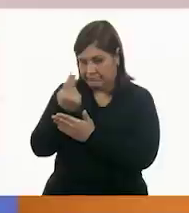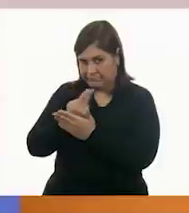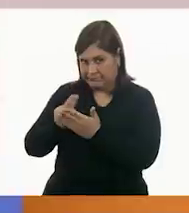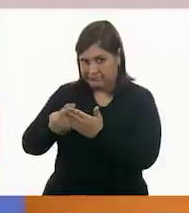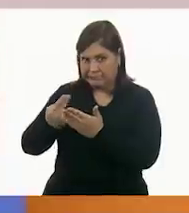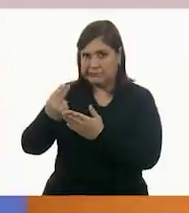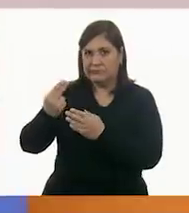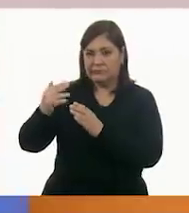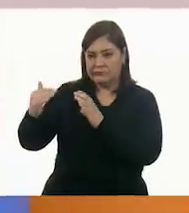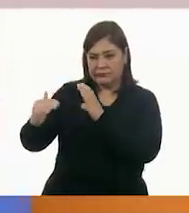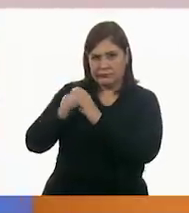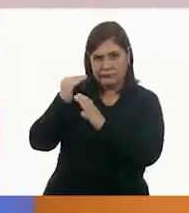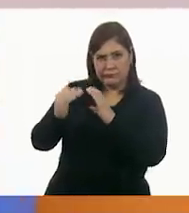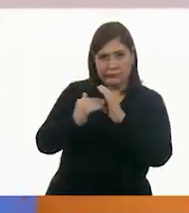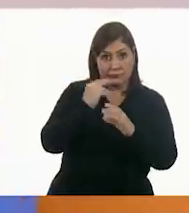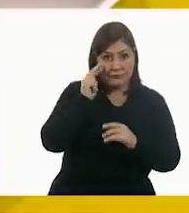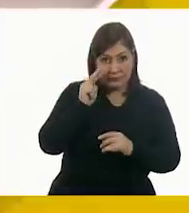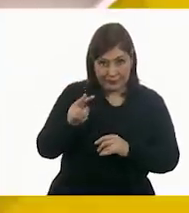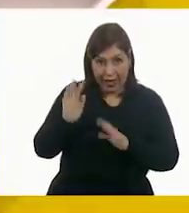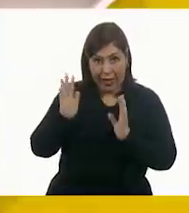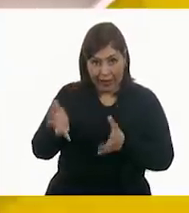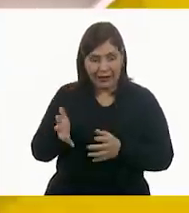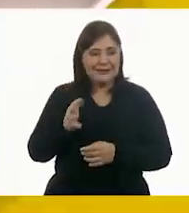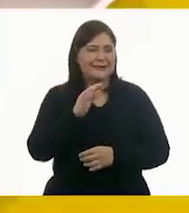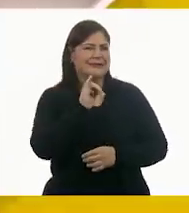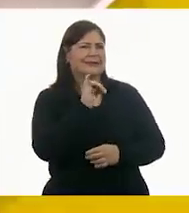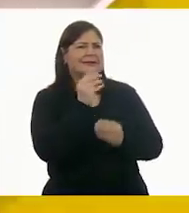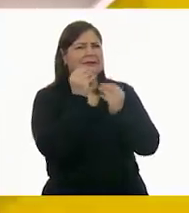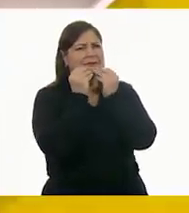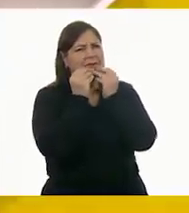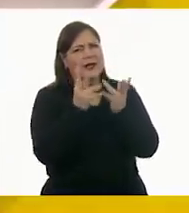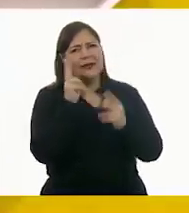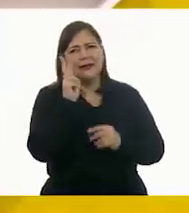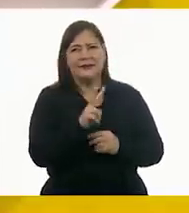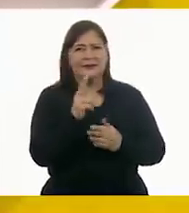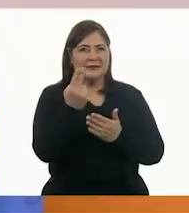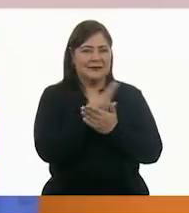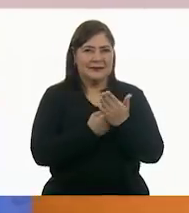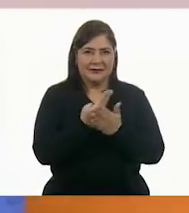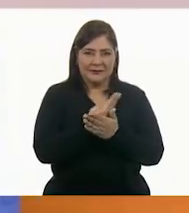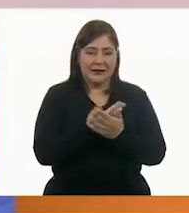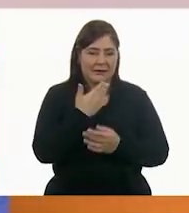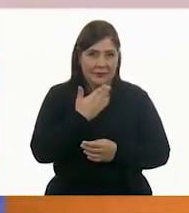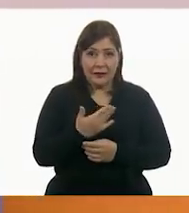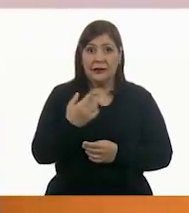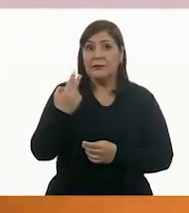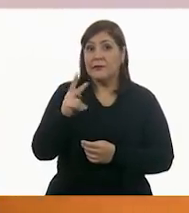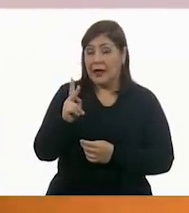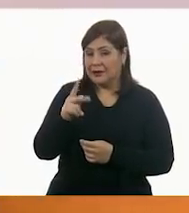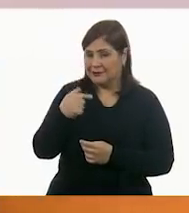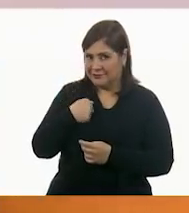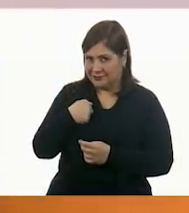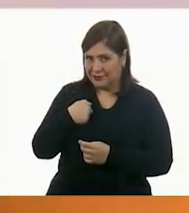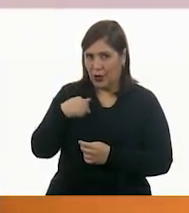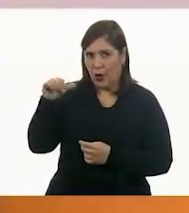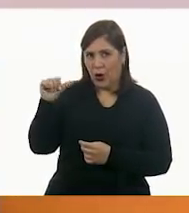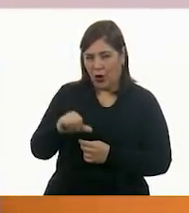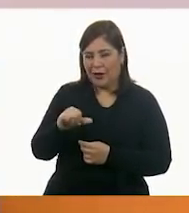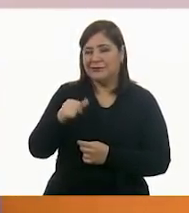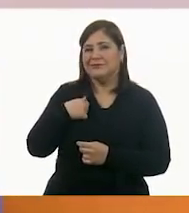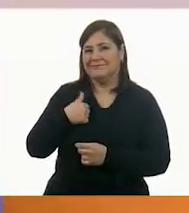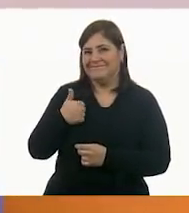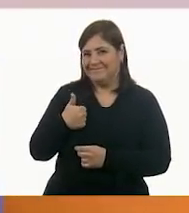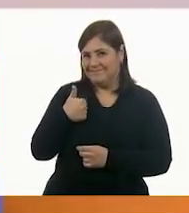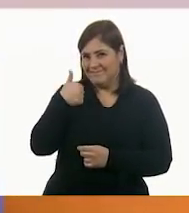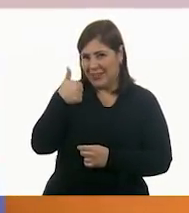están llegando. ¿Ya los viste? Sí, están súper bonitos, ¿verdad? Muy bien, pues todo por eso te voy a dar otro like.